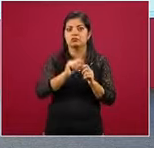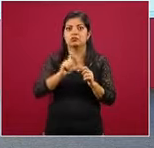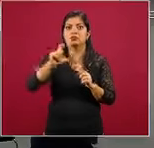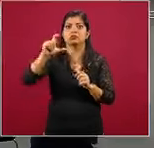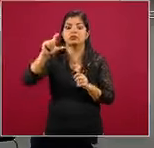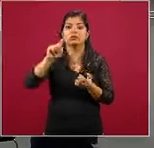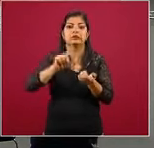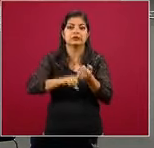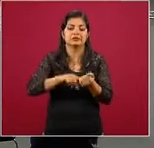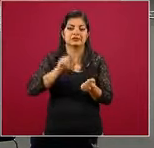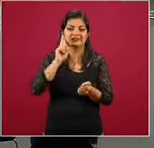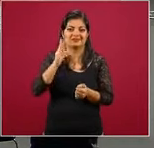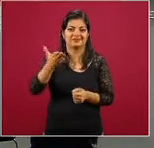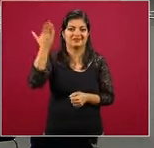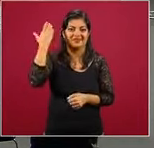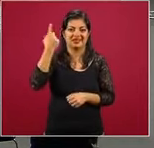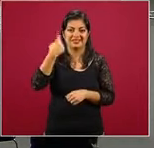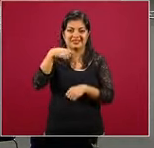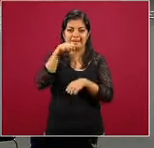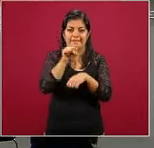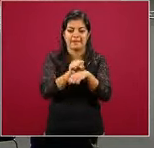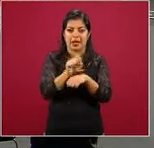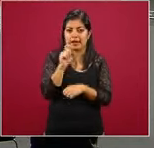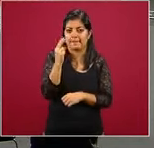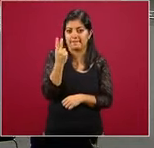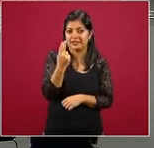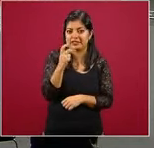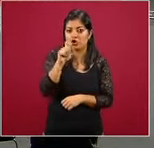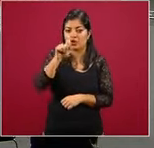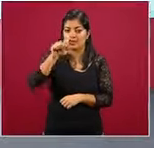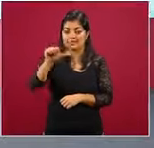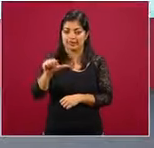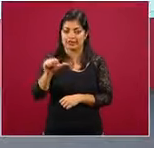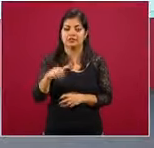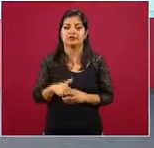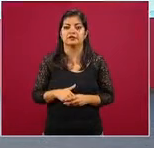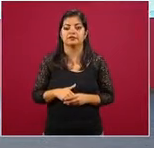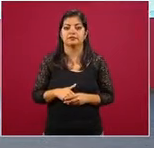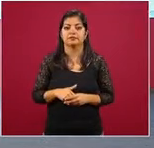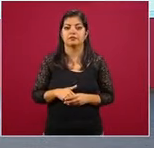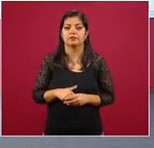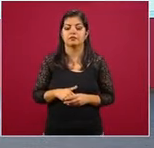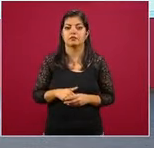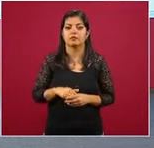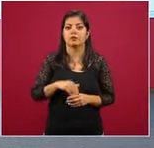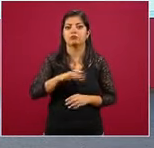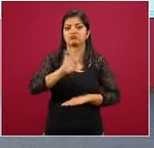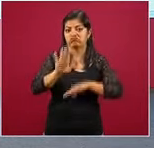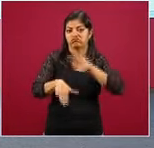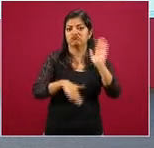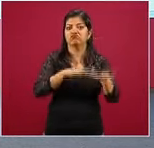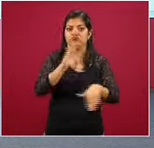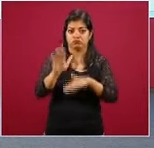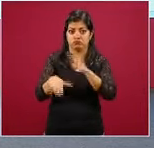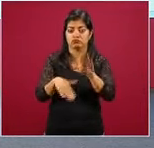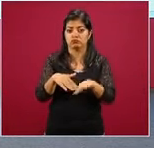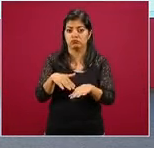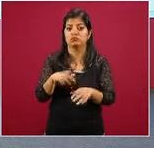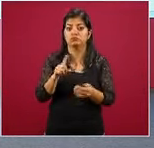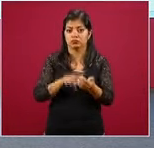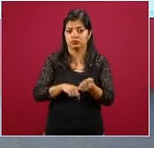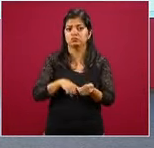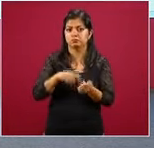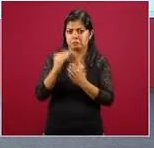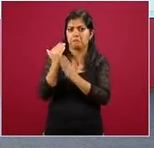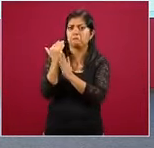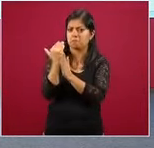casos que veníamos viendo ya desde la semana 25 y 26. La tendencia de los decesos ya ha sido francamente